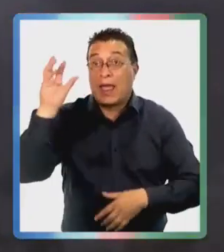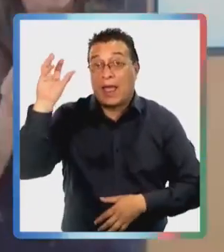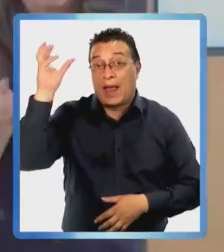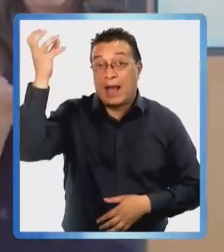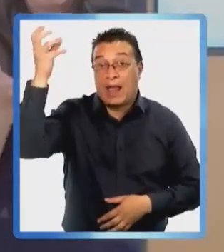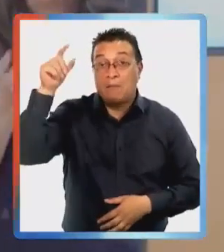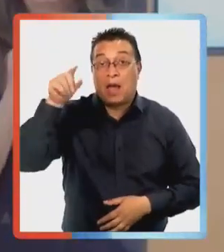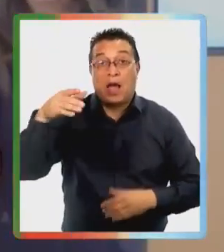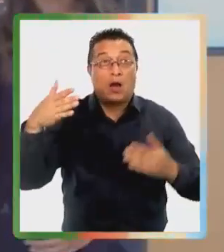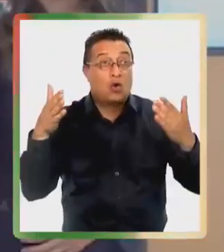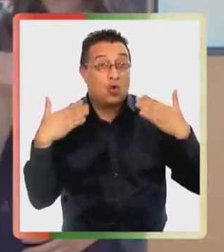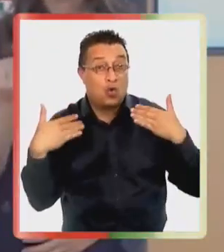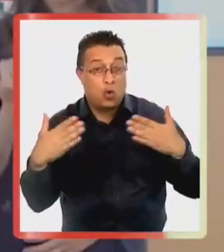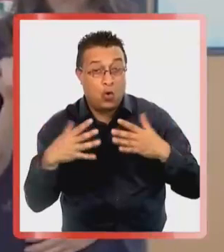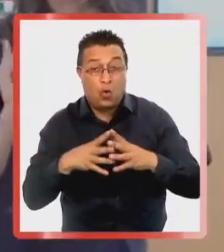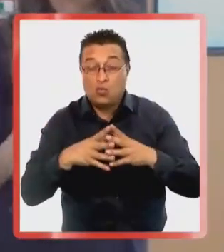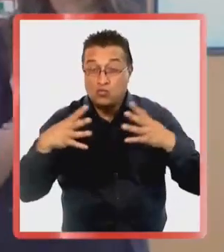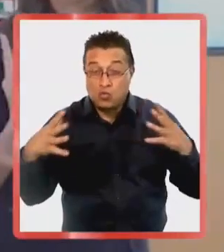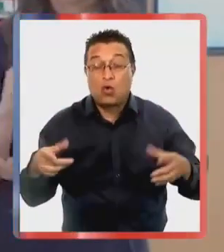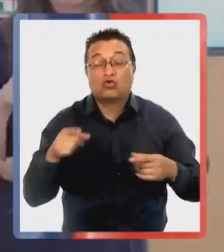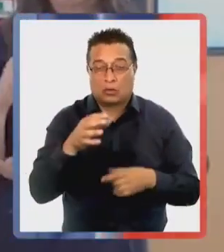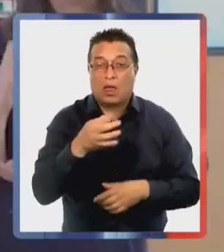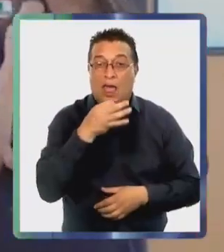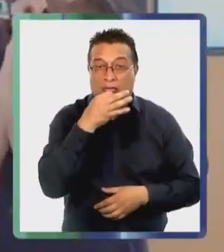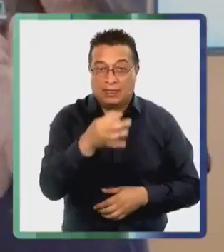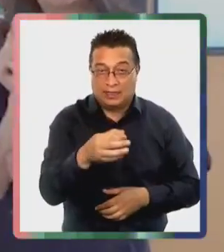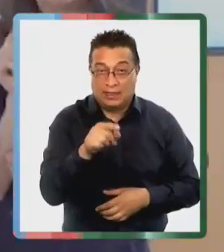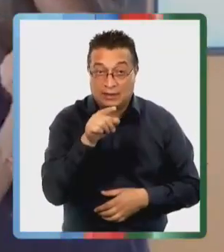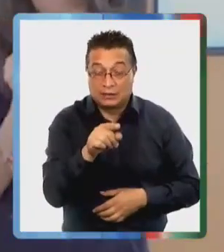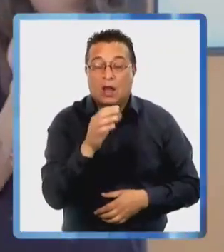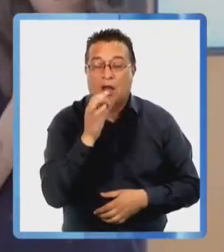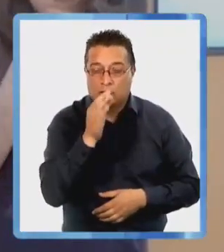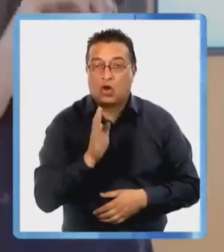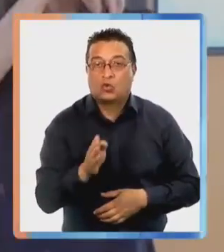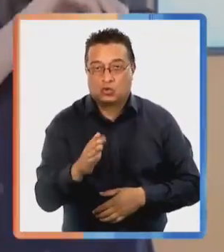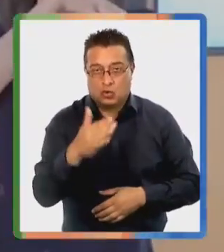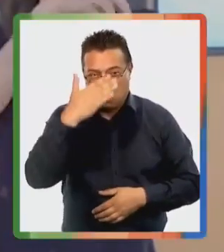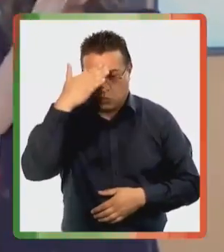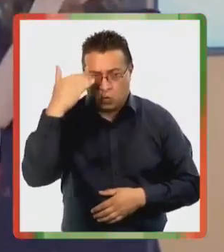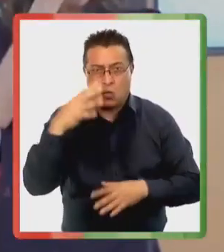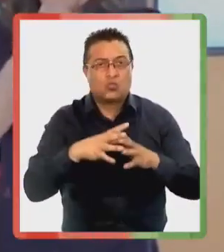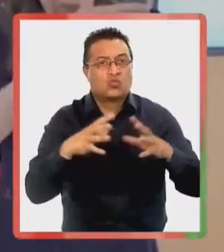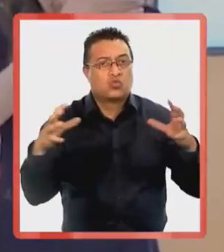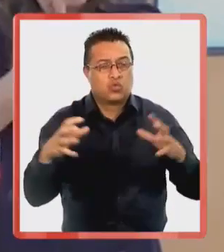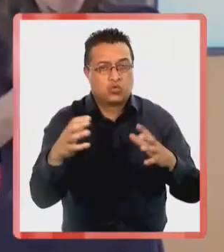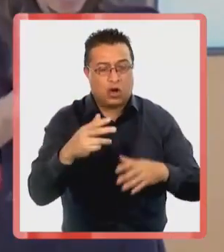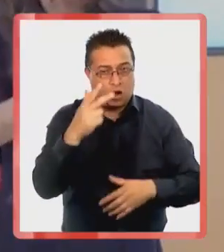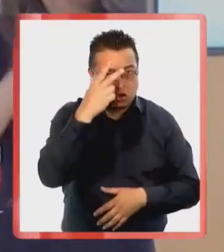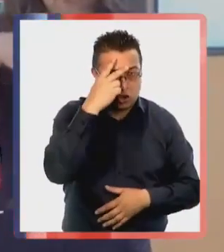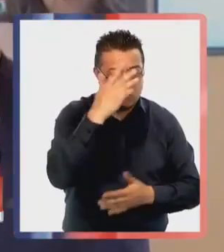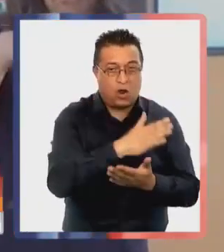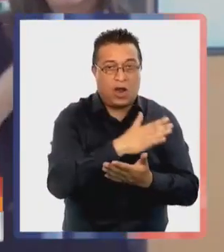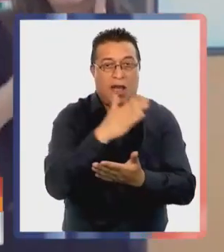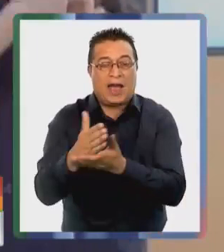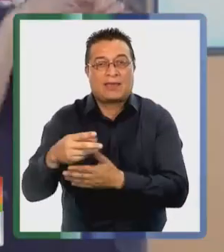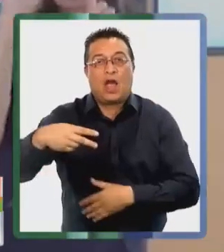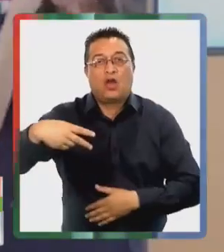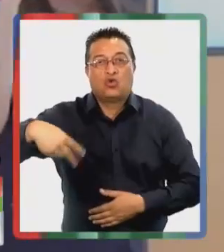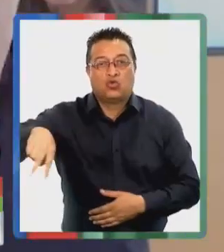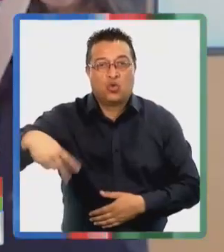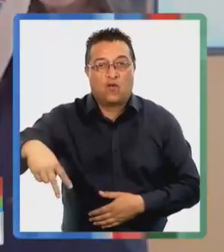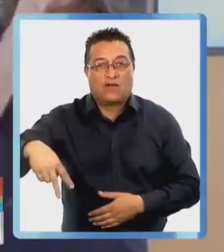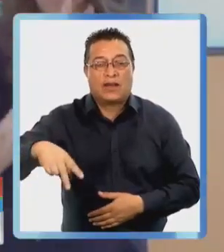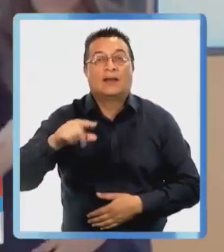informado por la DMC, se mantiene con altas temperaturas entre Coquimbo y Ñuble, las que se registran desde ayer